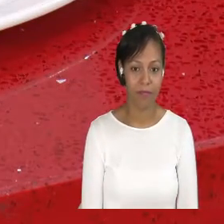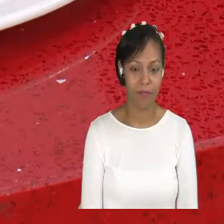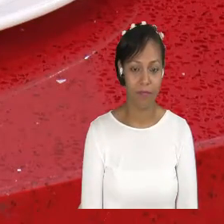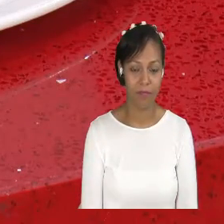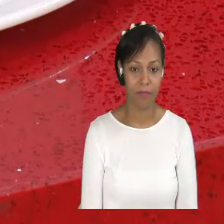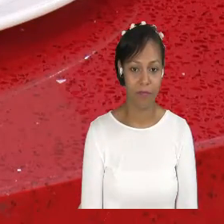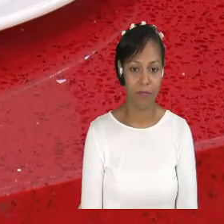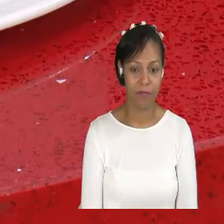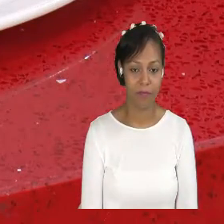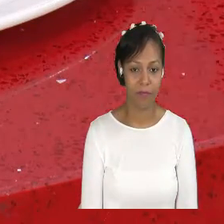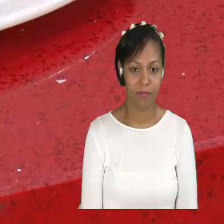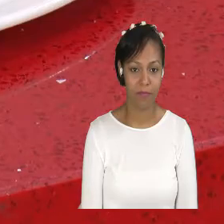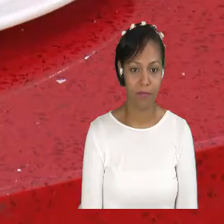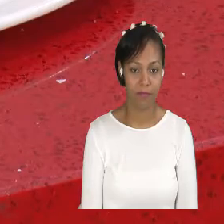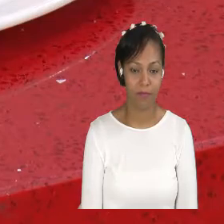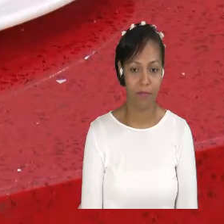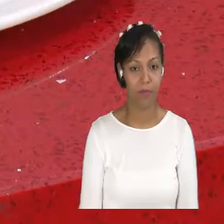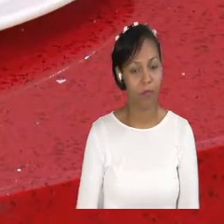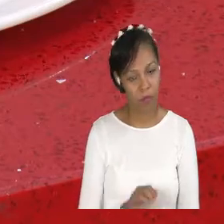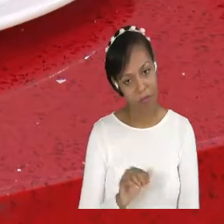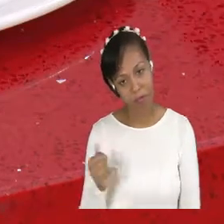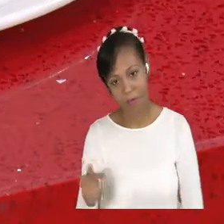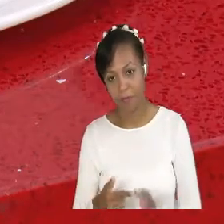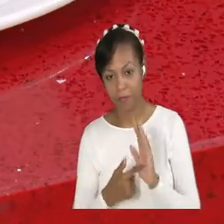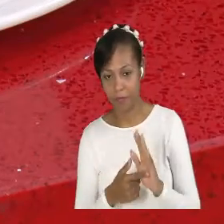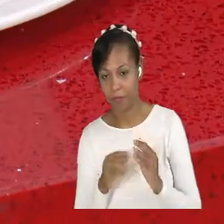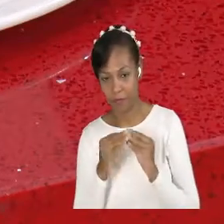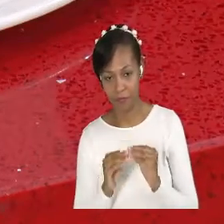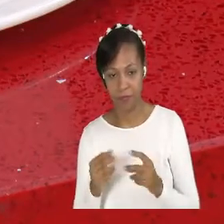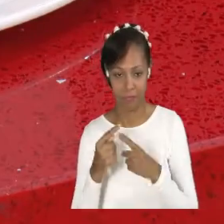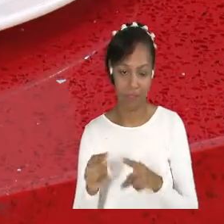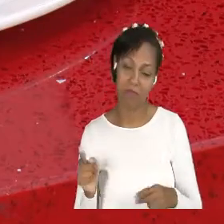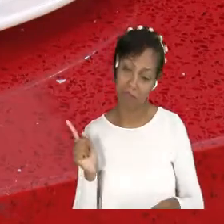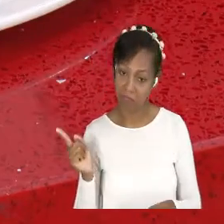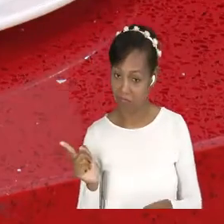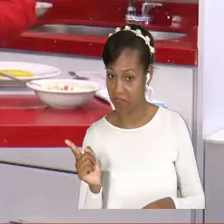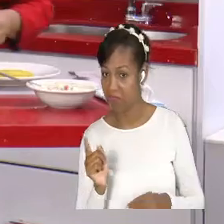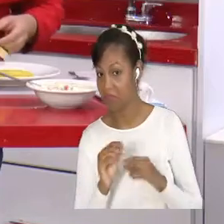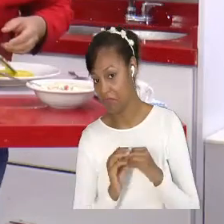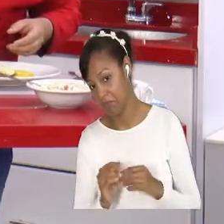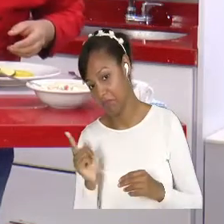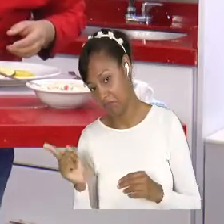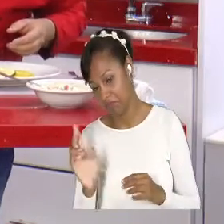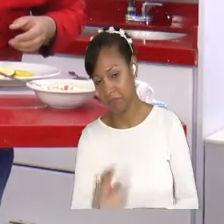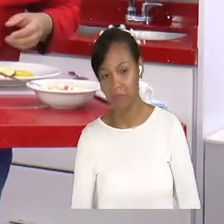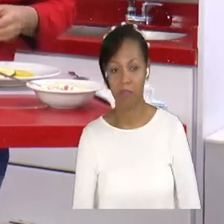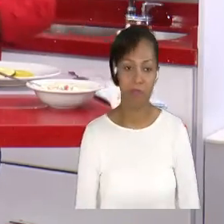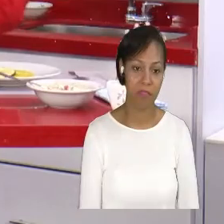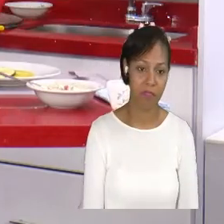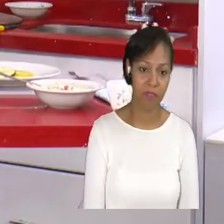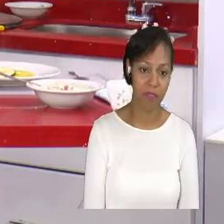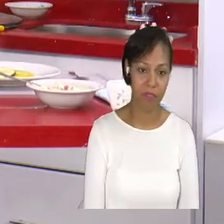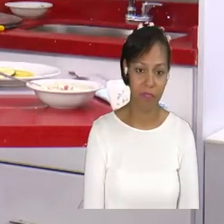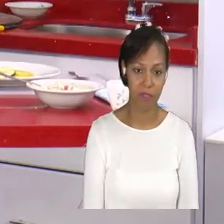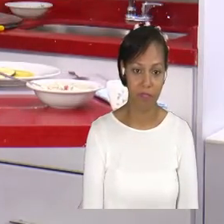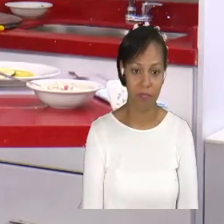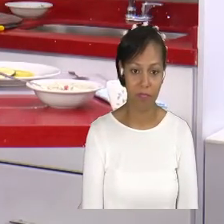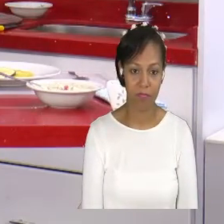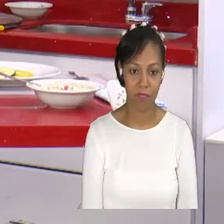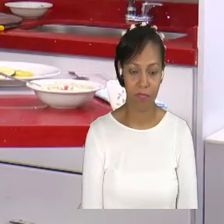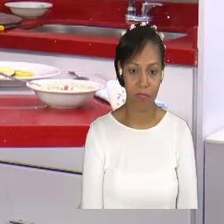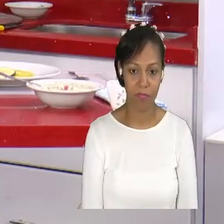hacer también otra presentación. Ajá. Ya Rochi ahí hizo una. Bien. Podemos